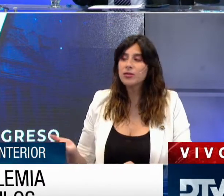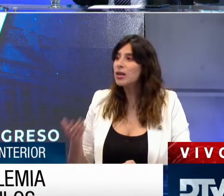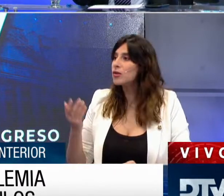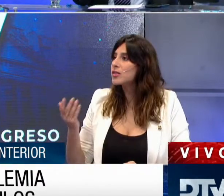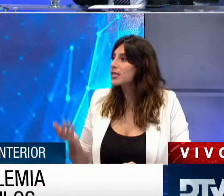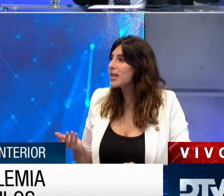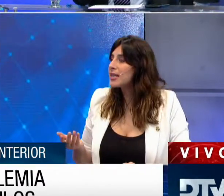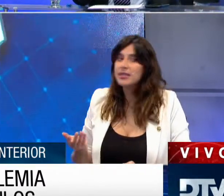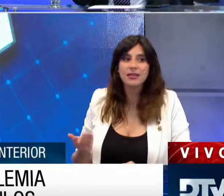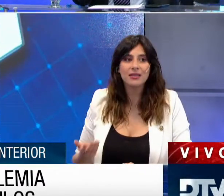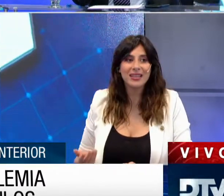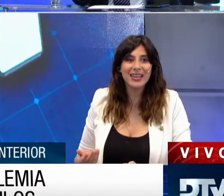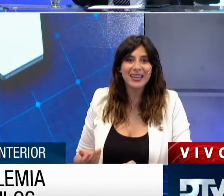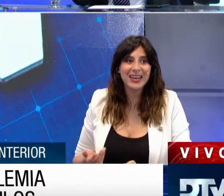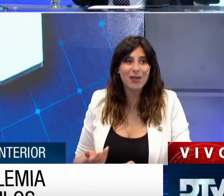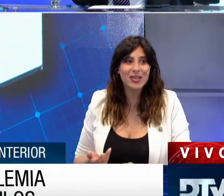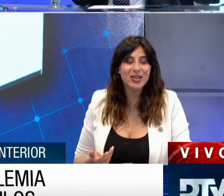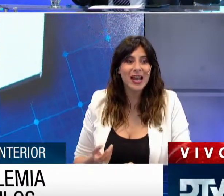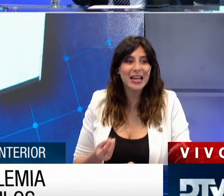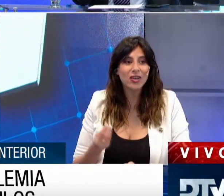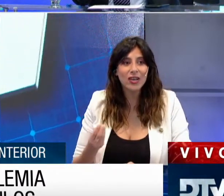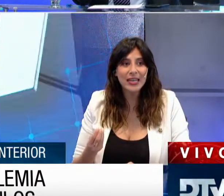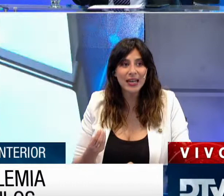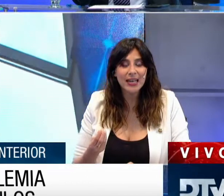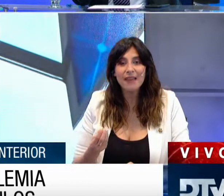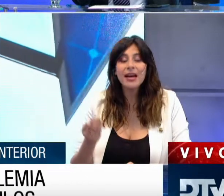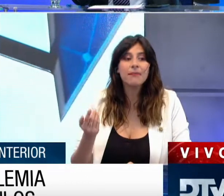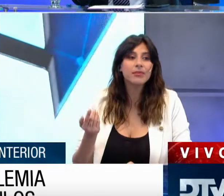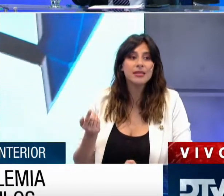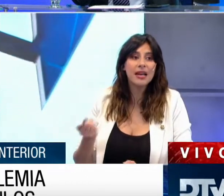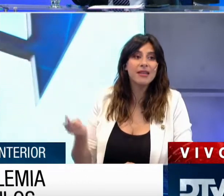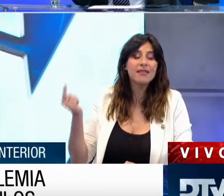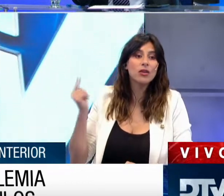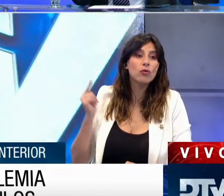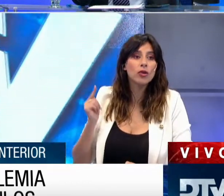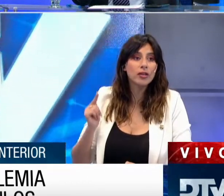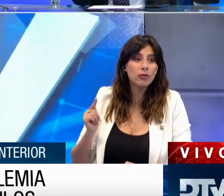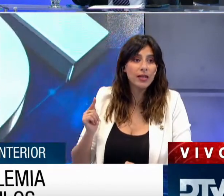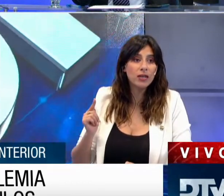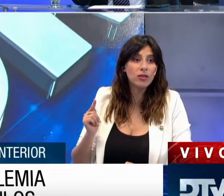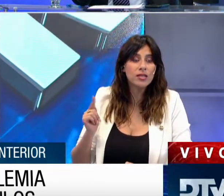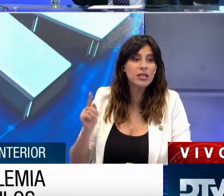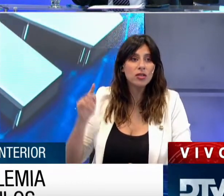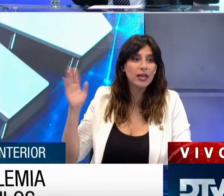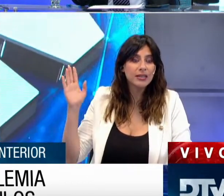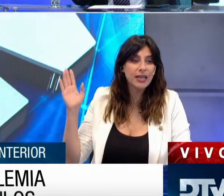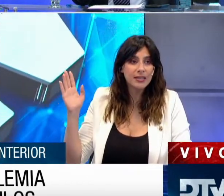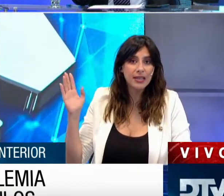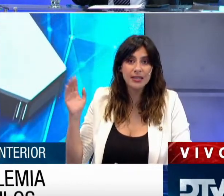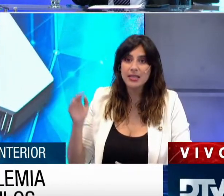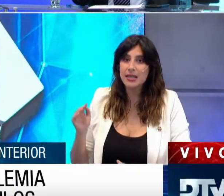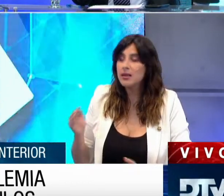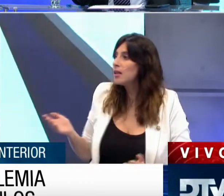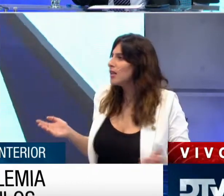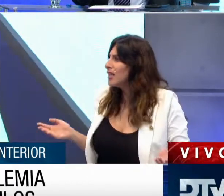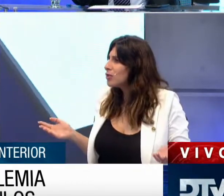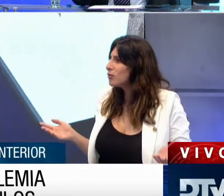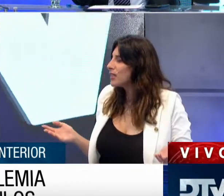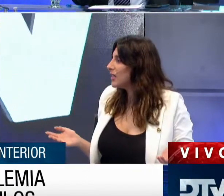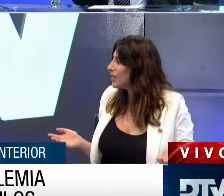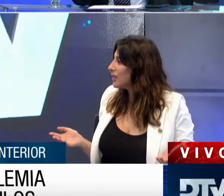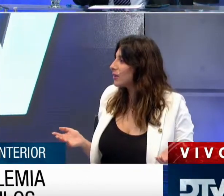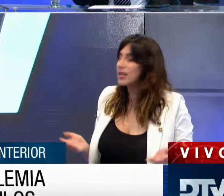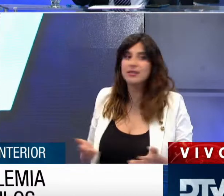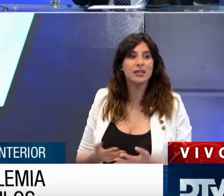tenés a persona totalmente con 6 de graduación alcohólica. Totalmente. Y había, ya había habido uno en Neuquén con 5, casi 6. Es